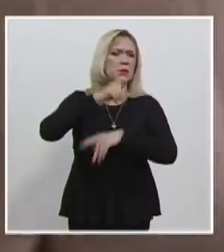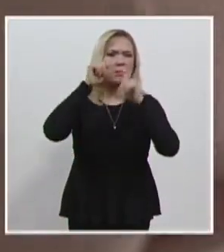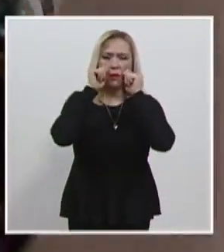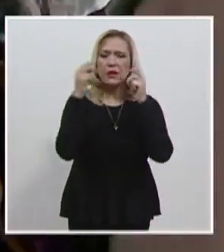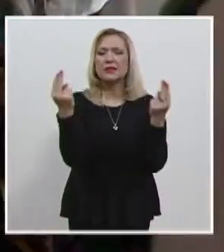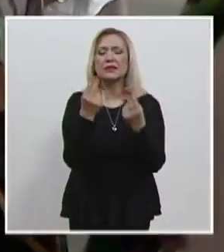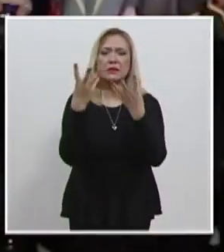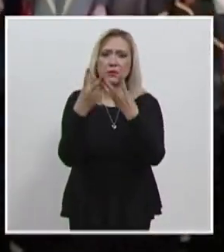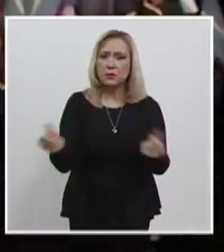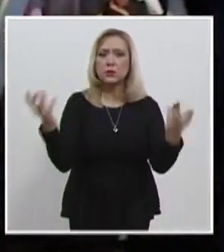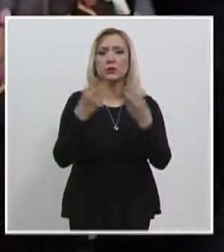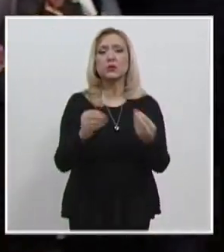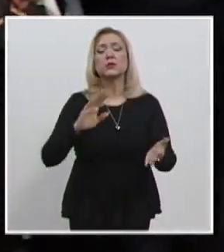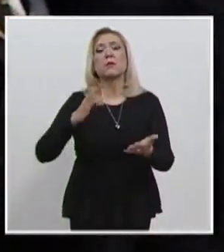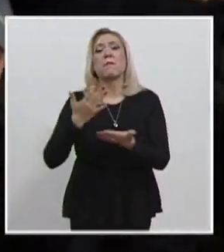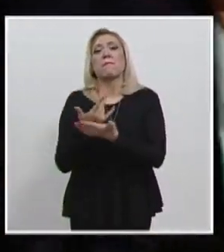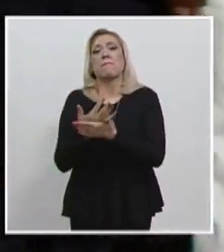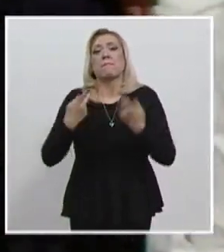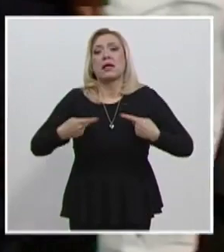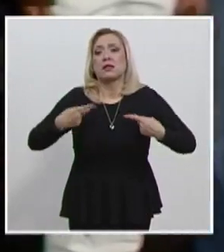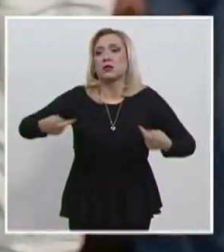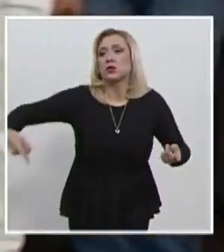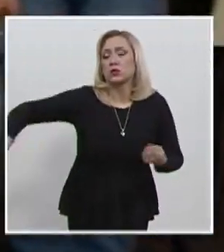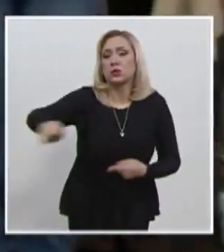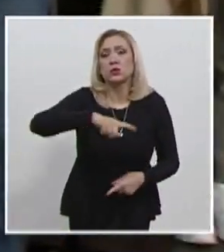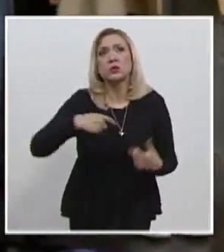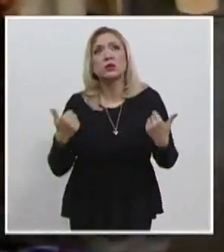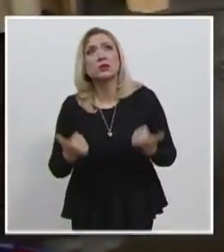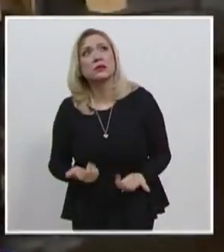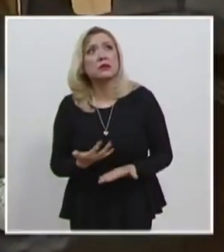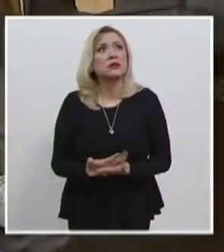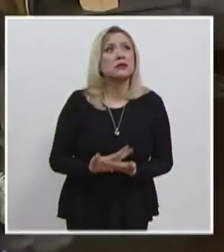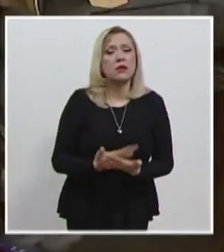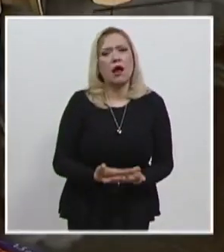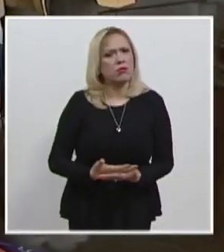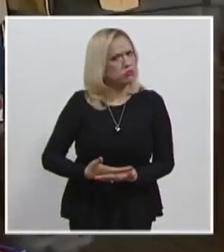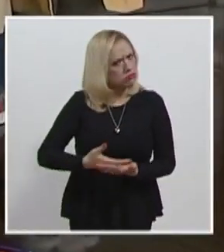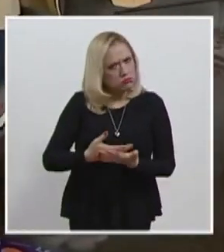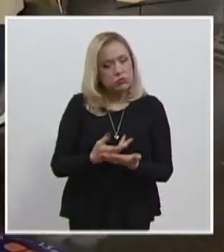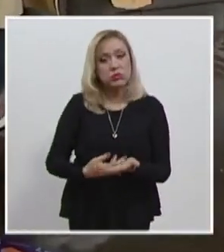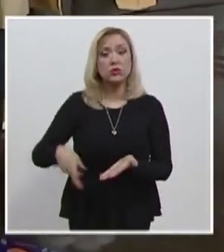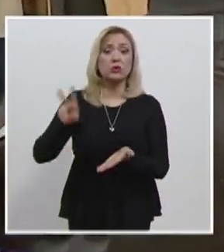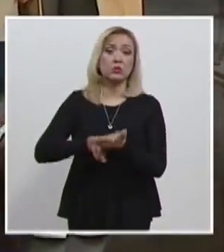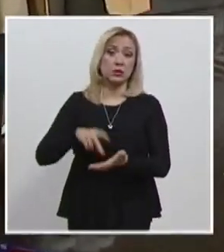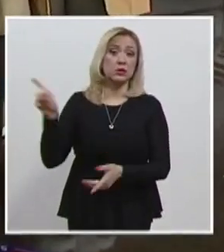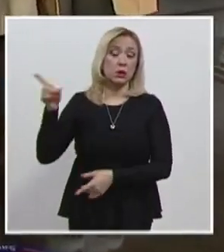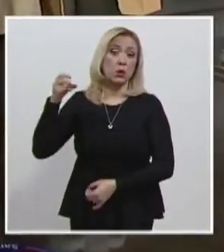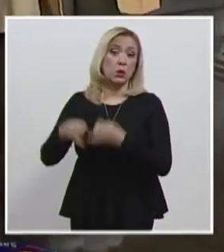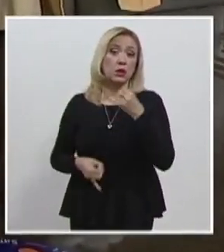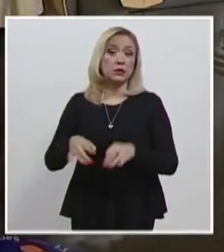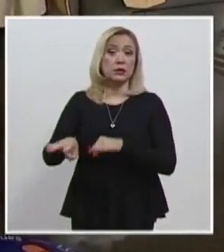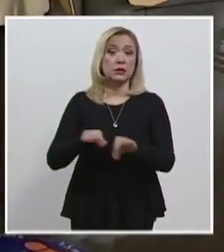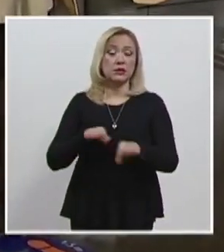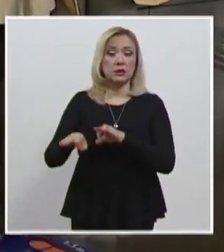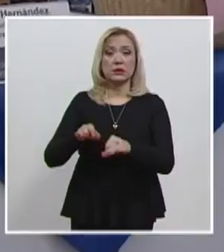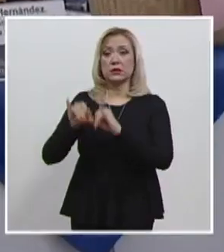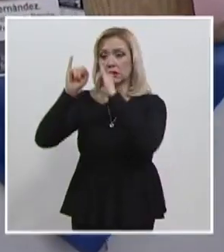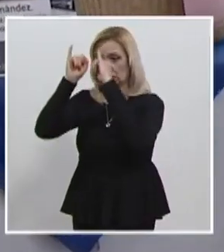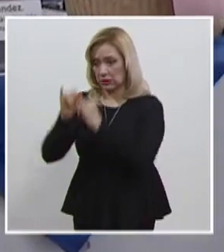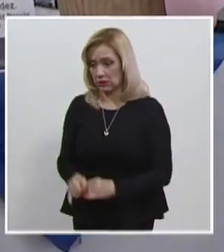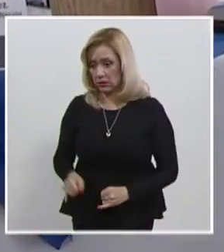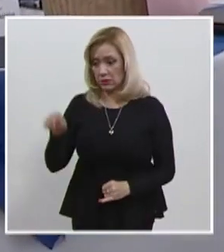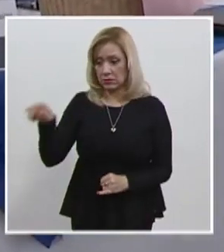asuntos pendientes Indicó que las personas juzgadoras tienen una doble responsabilidad En lo individual y haa la